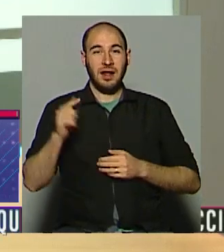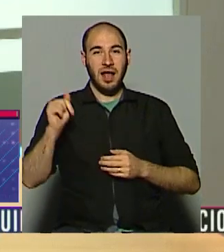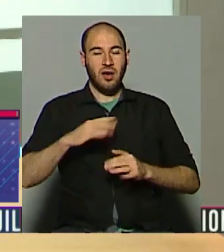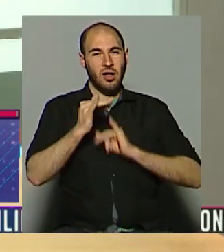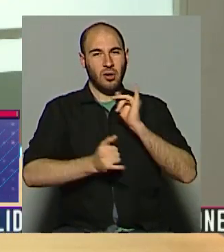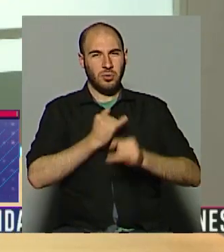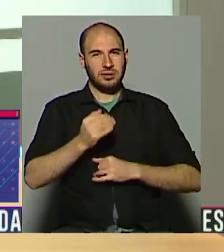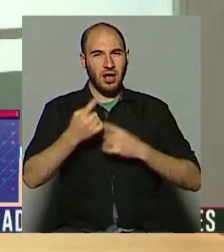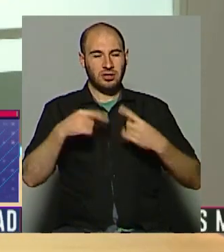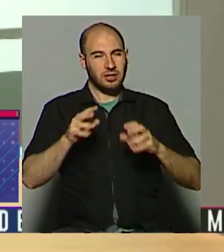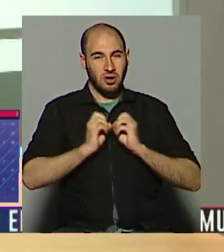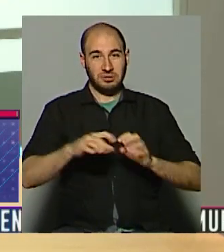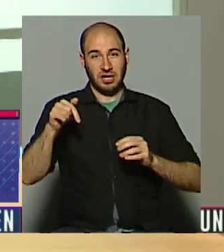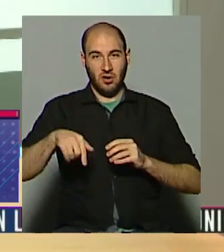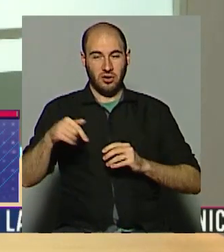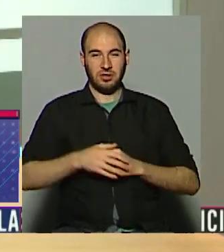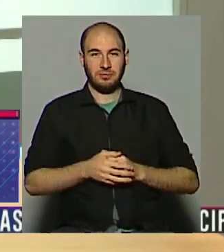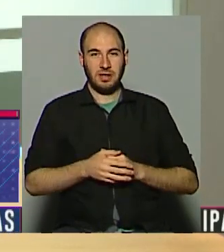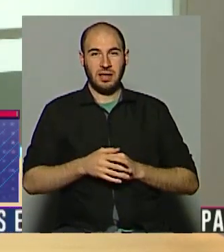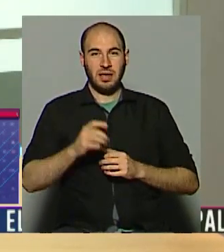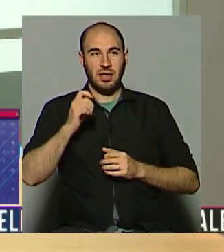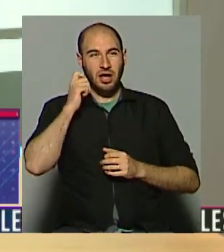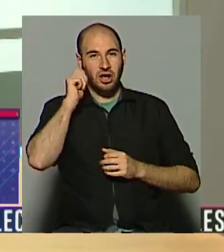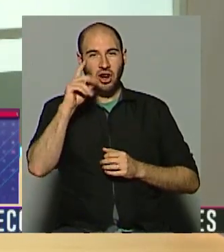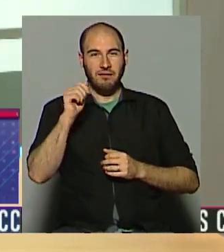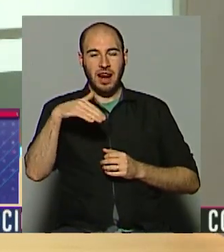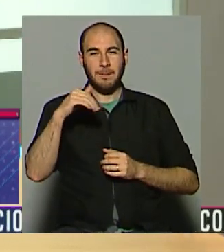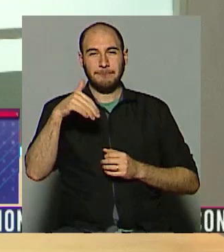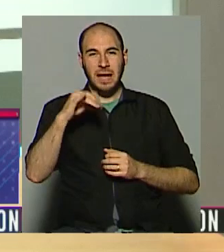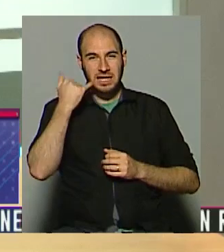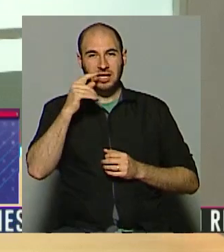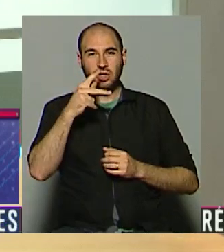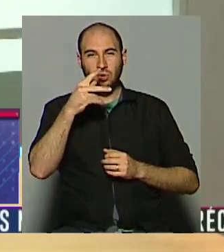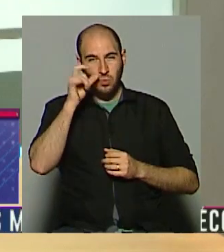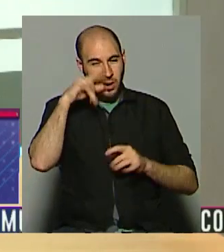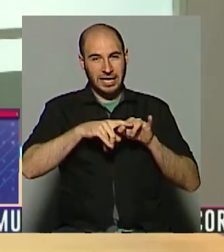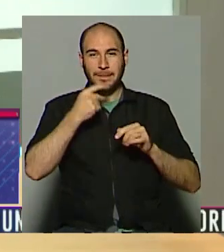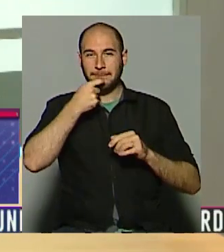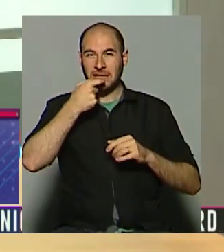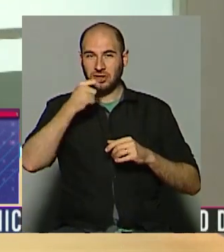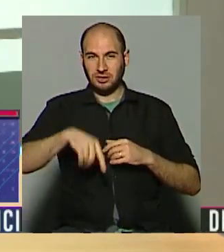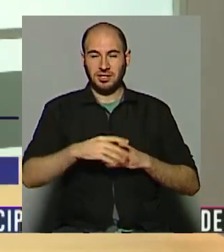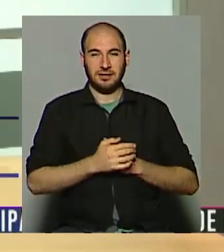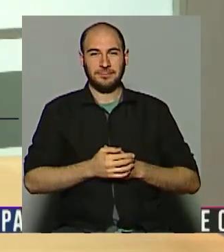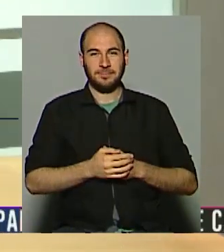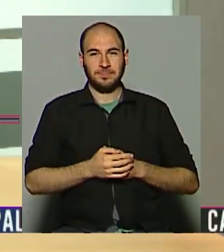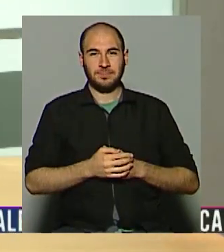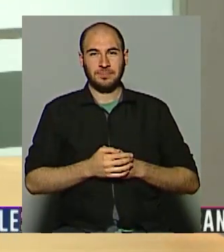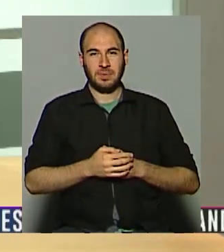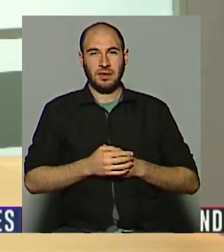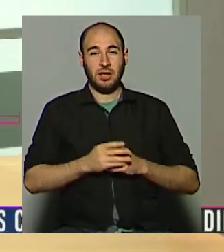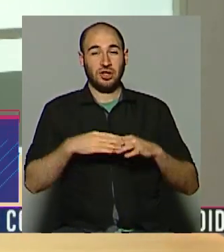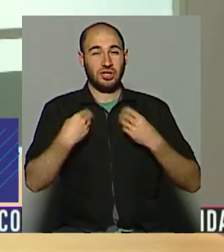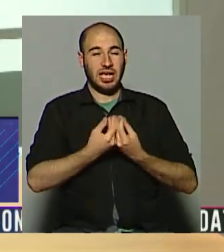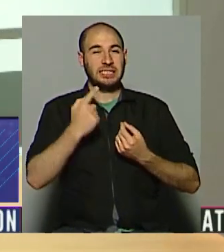Vamos a hablar de algo que arrancó hoy, es la Global Money Week. En Mendoza también se está realizando. Hay que decir que más